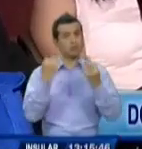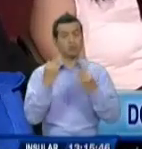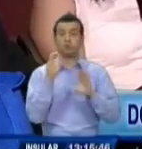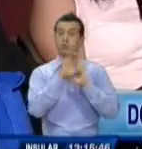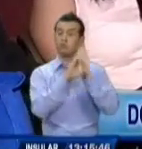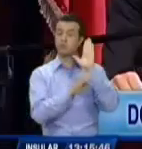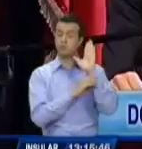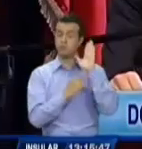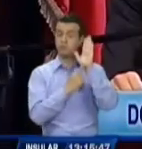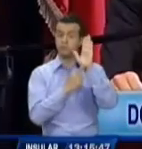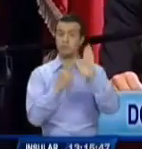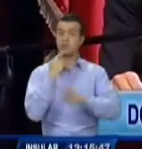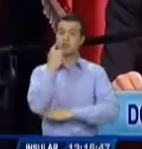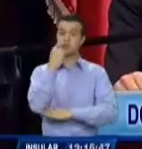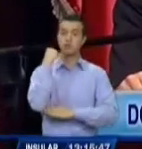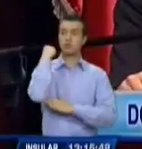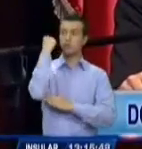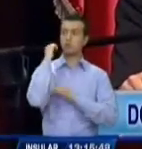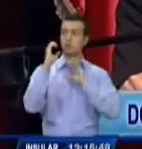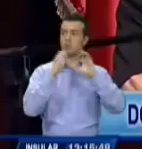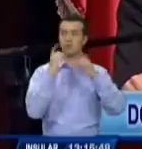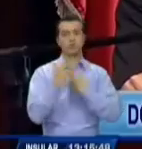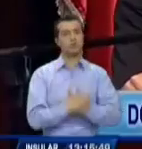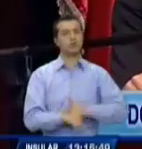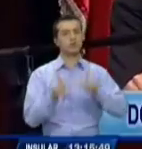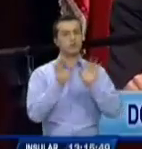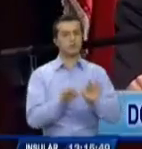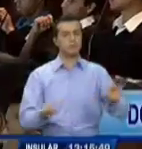de la República establece el derecho a una comunicación libre,